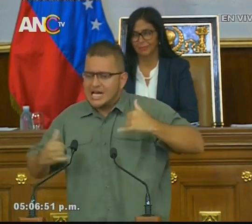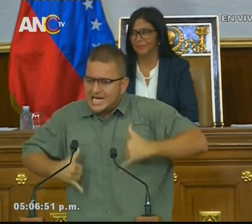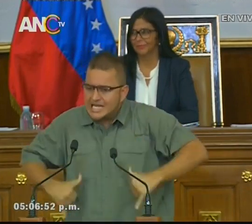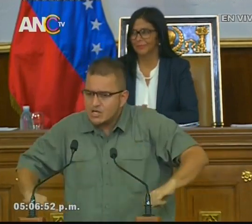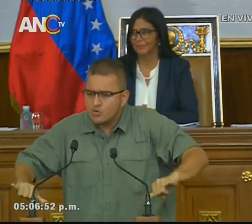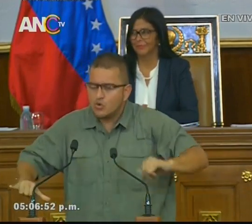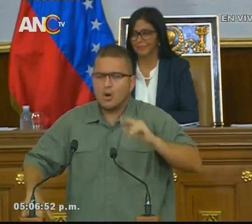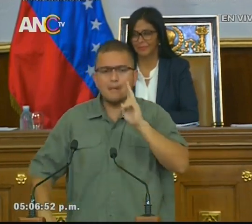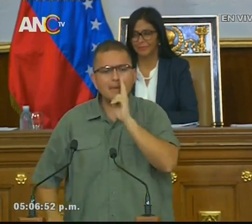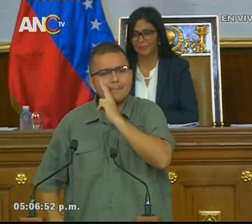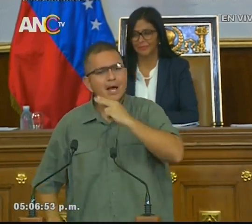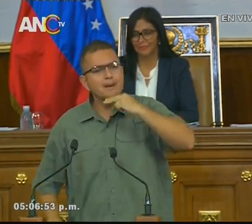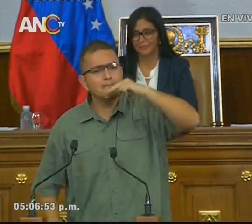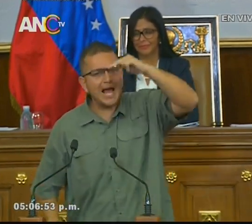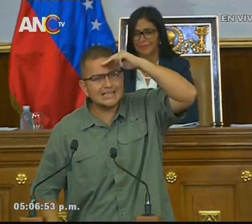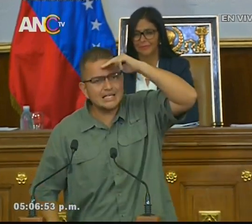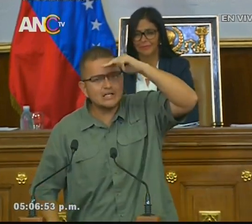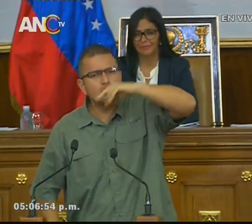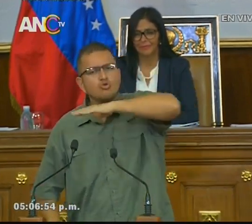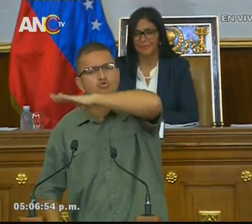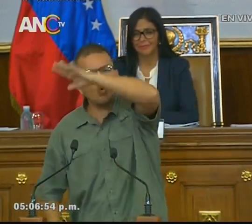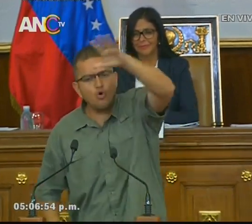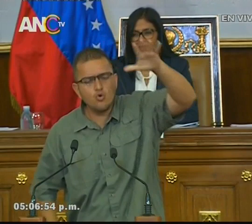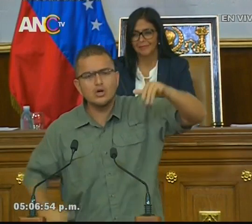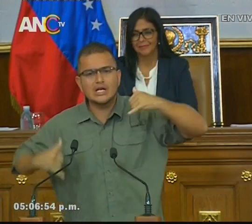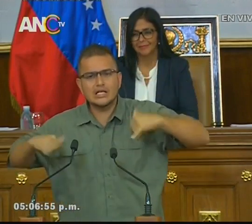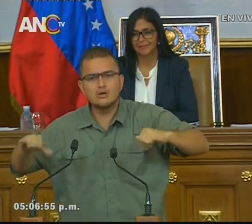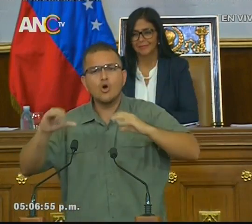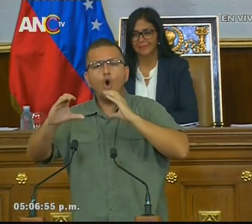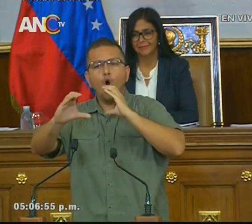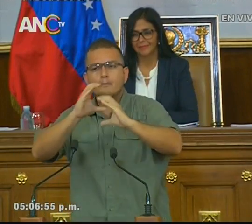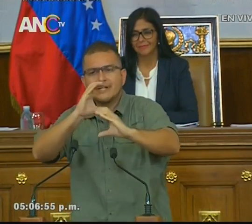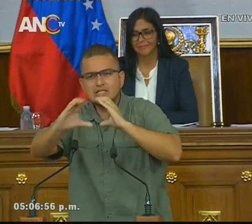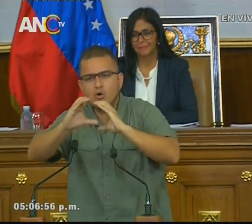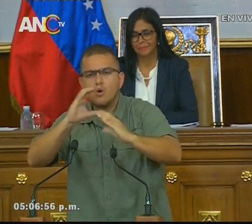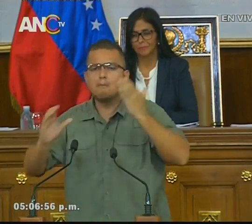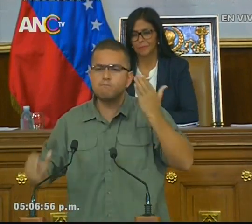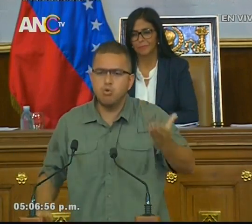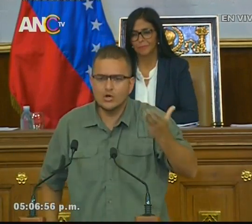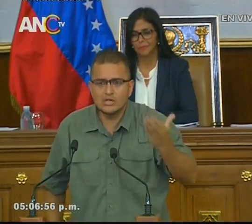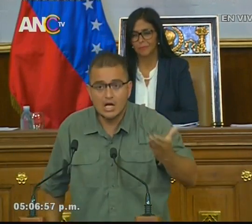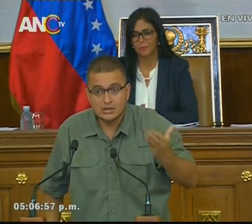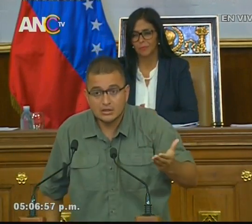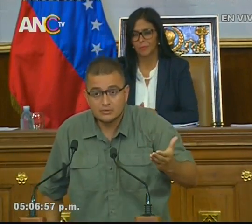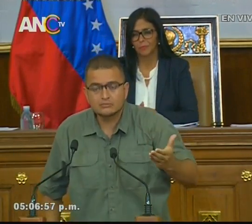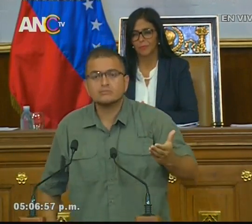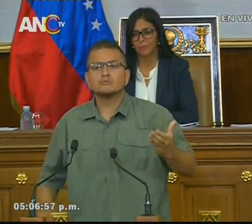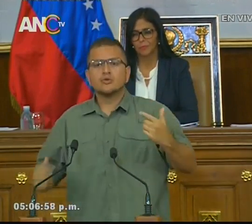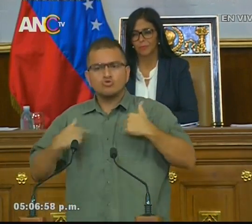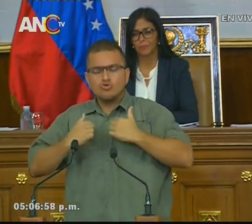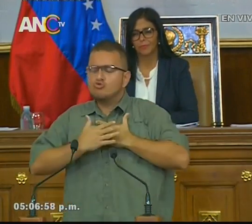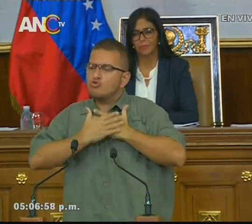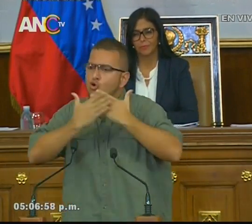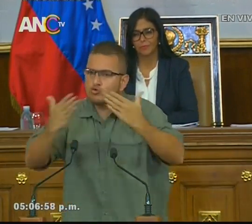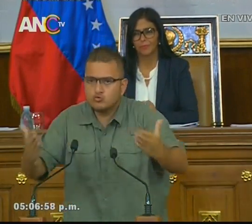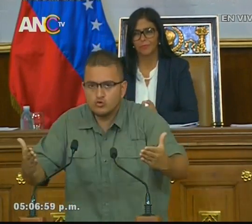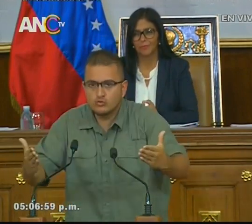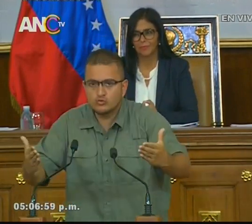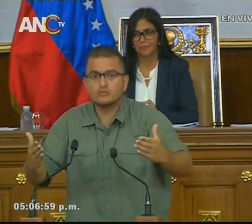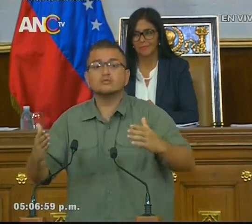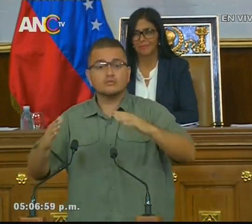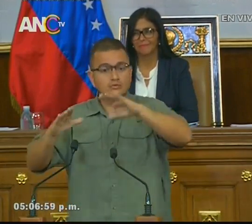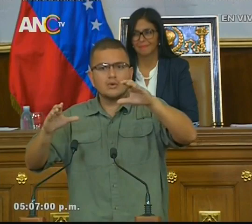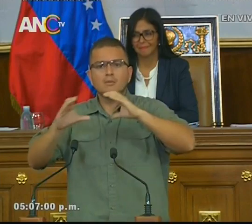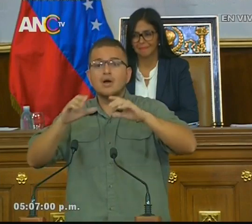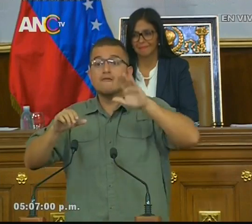también están igual que yo. Y tu madre, tu padre, que tienes ese hijo sordo, la comunicación es importante y todos lo